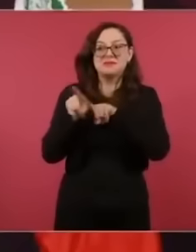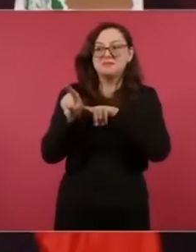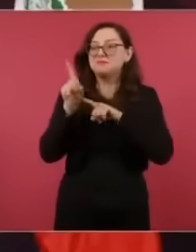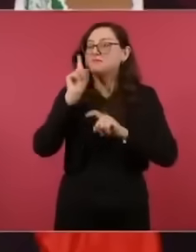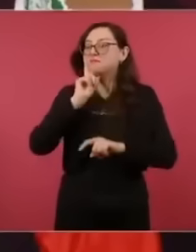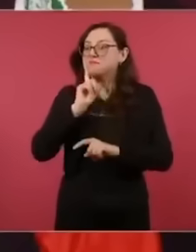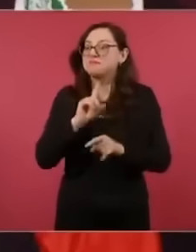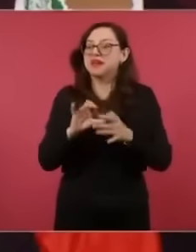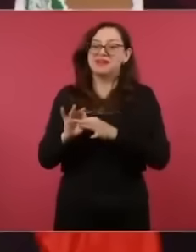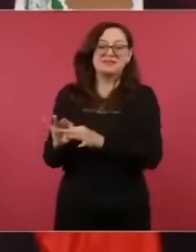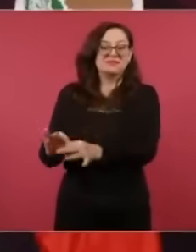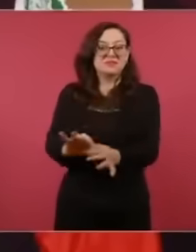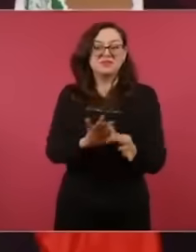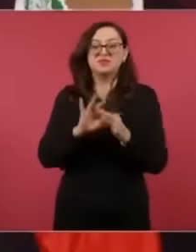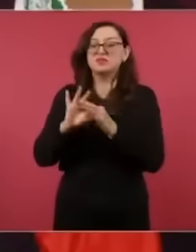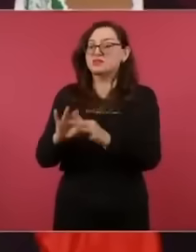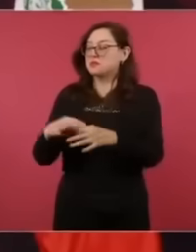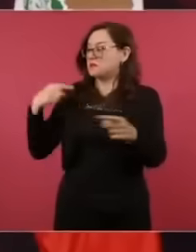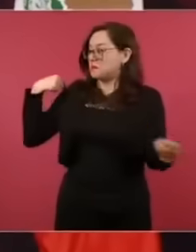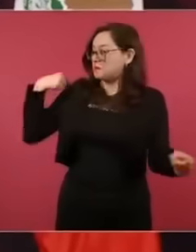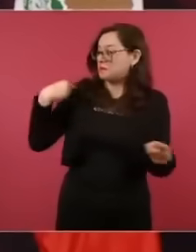porque los queremos mucho,